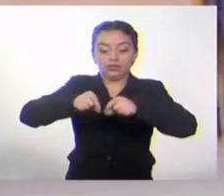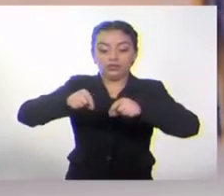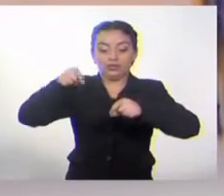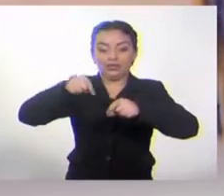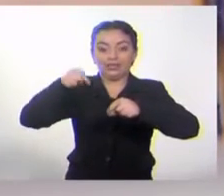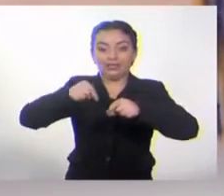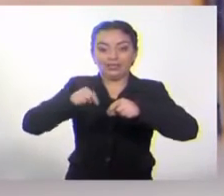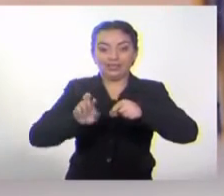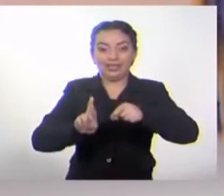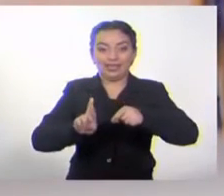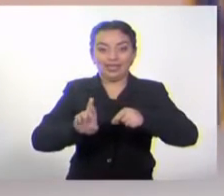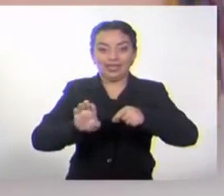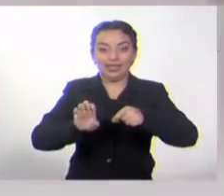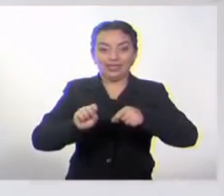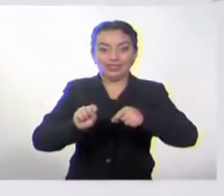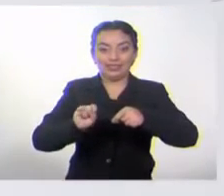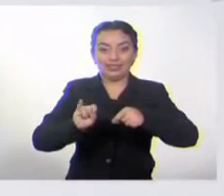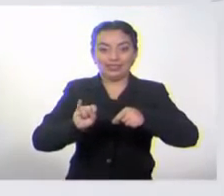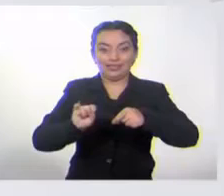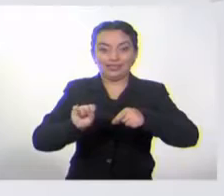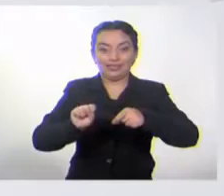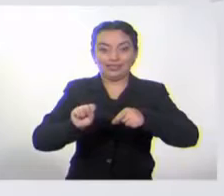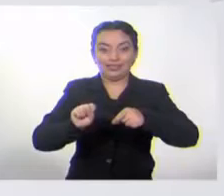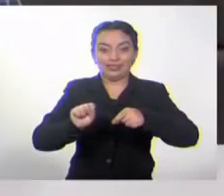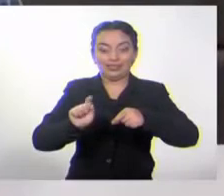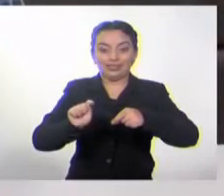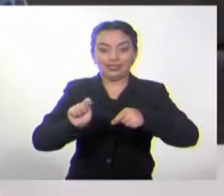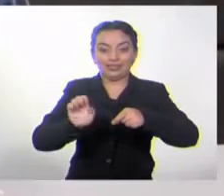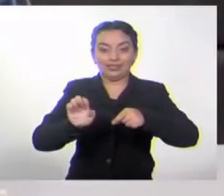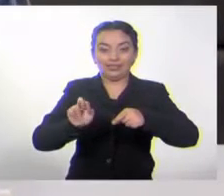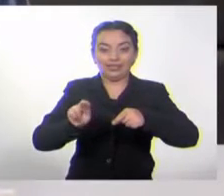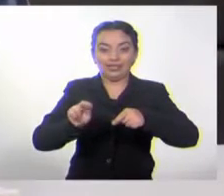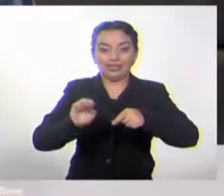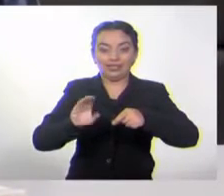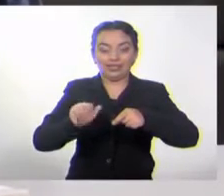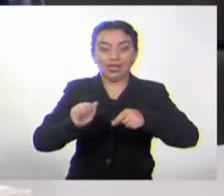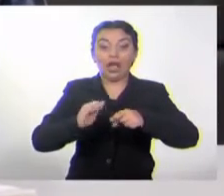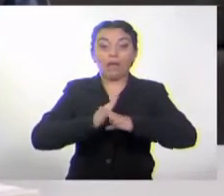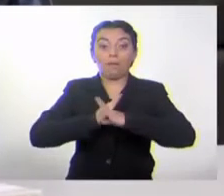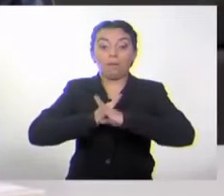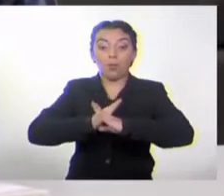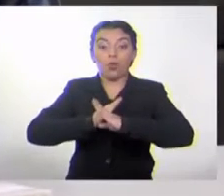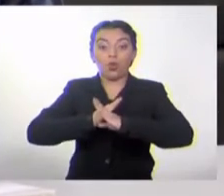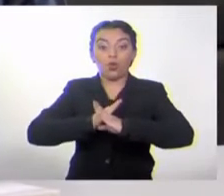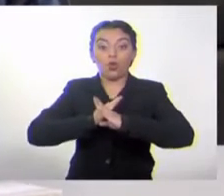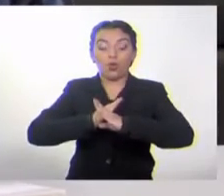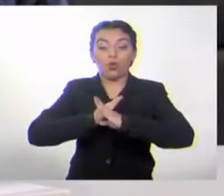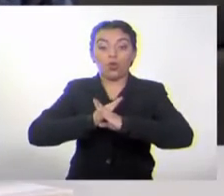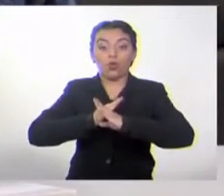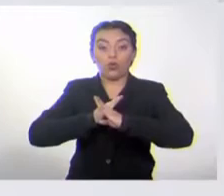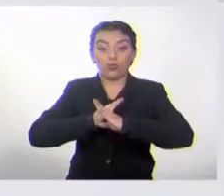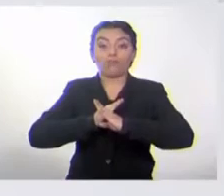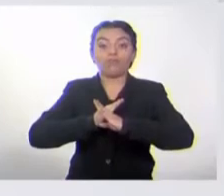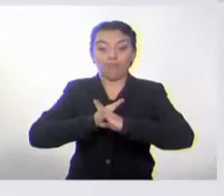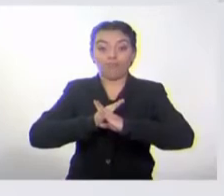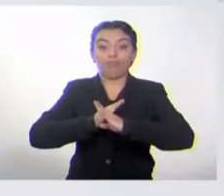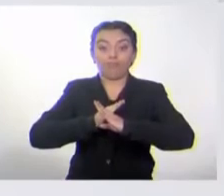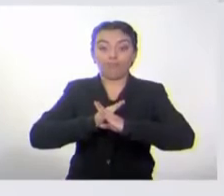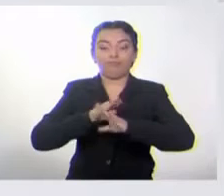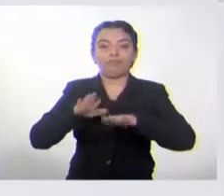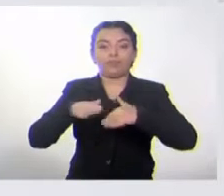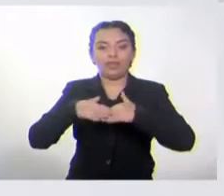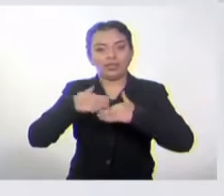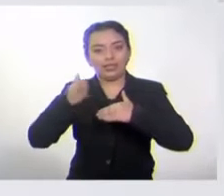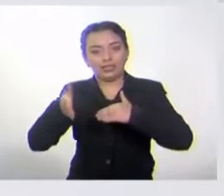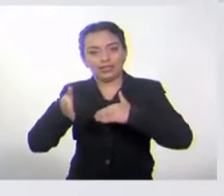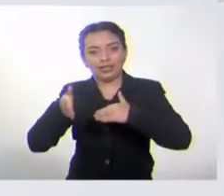para proteger el circuito. Luego vamos colocando uno a uno los diferentes LED.